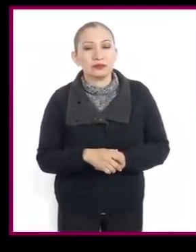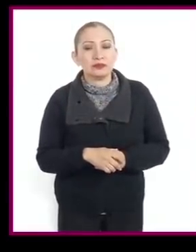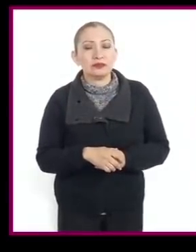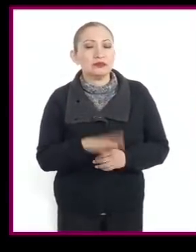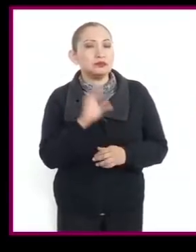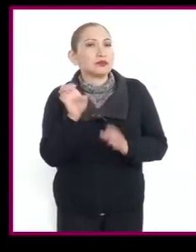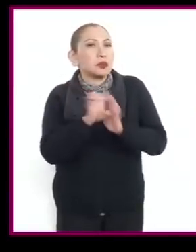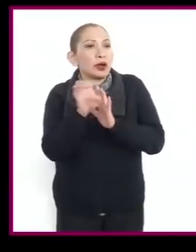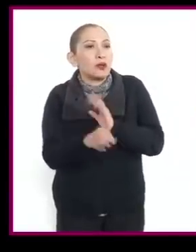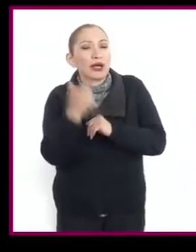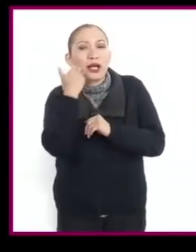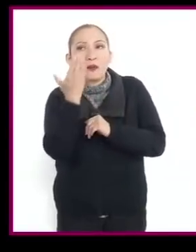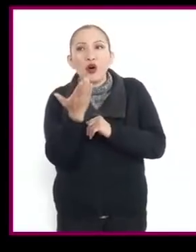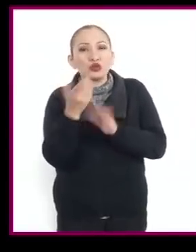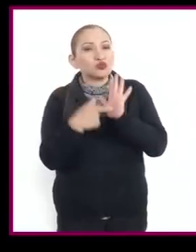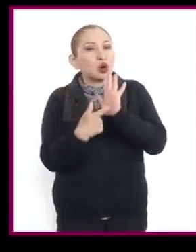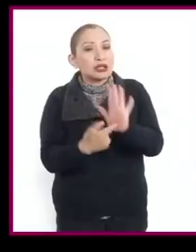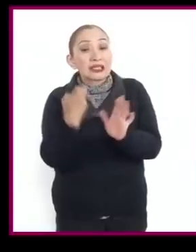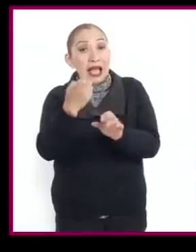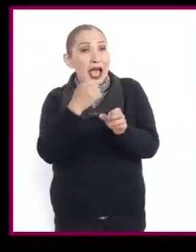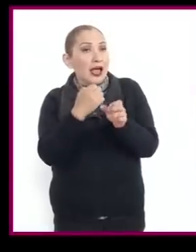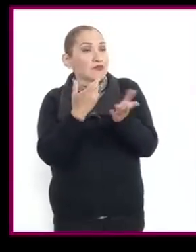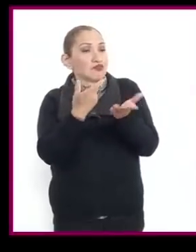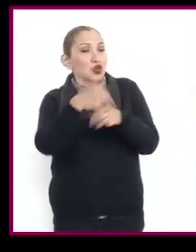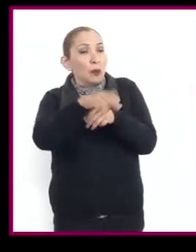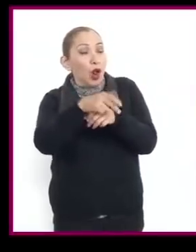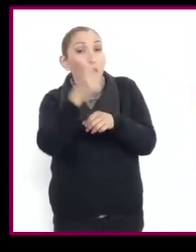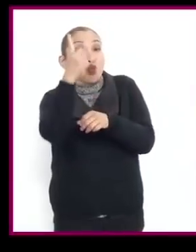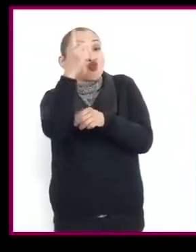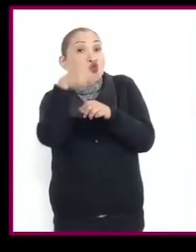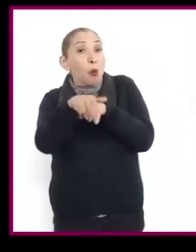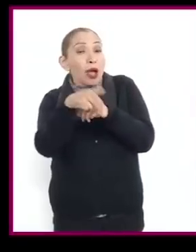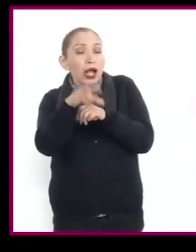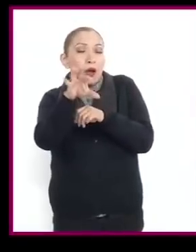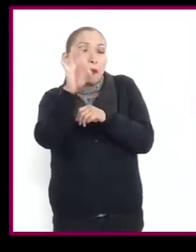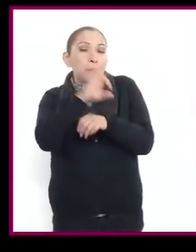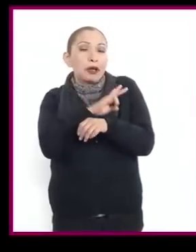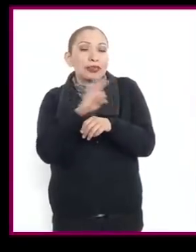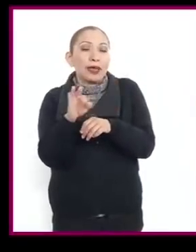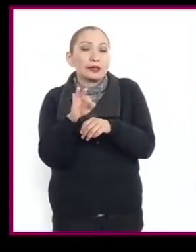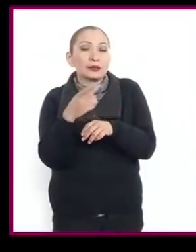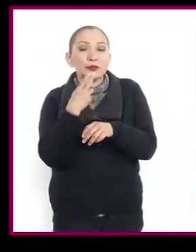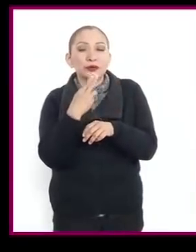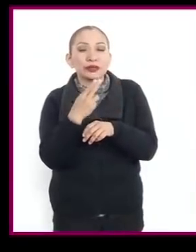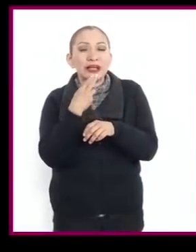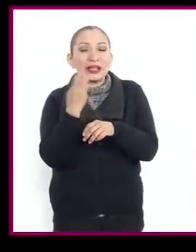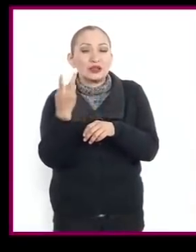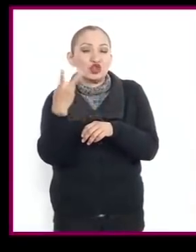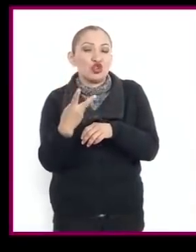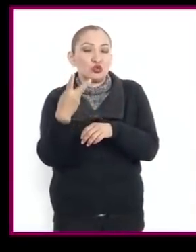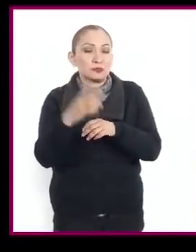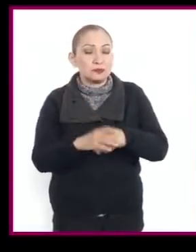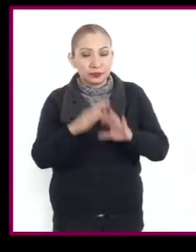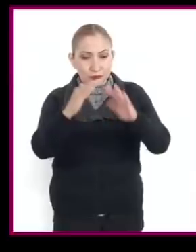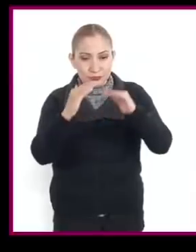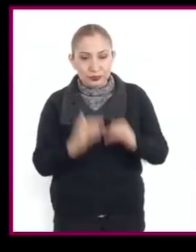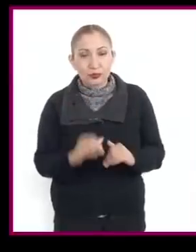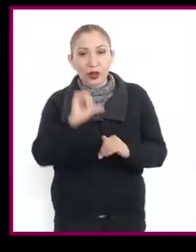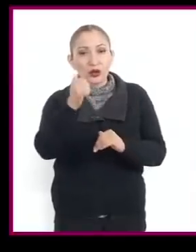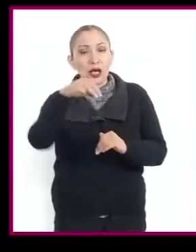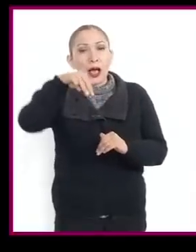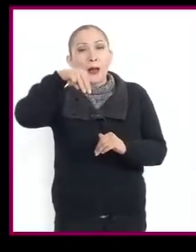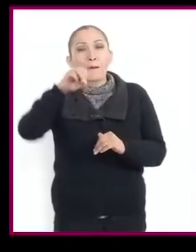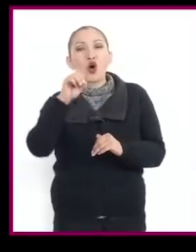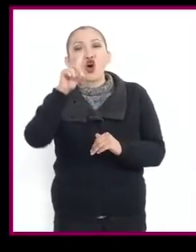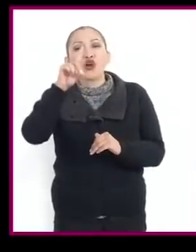Si tuviéramos que representar estos datos con solo un número, bueno, podríamos utilizar estos dos. Por otro lado tenemos